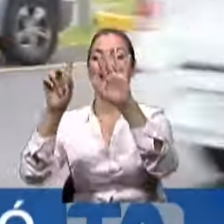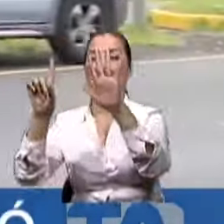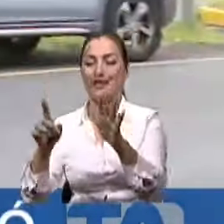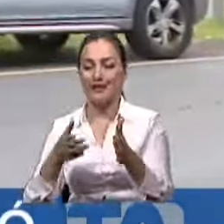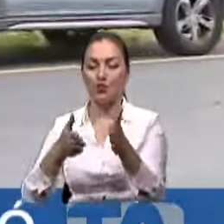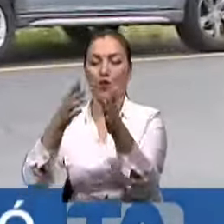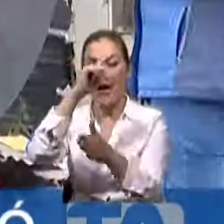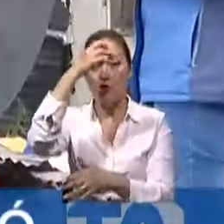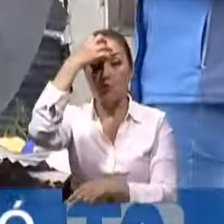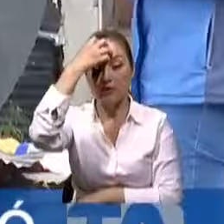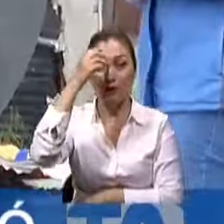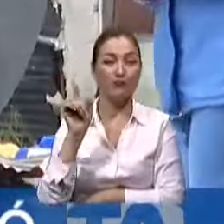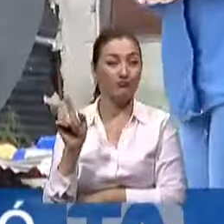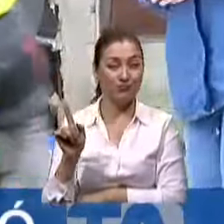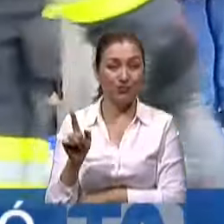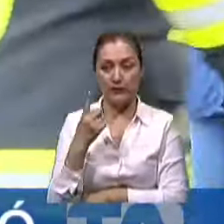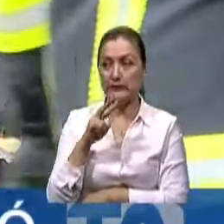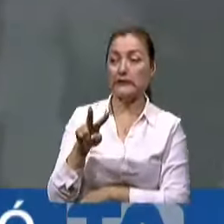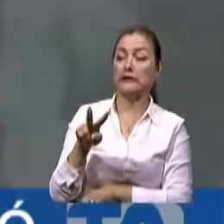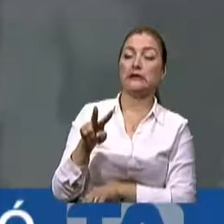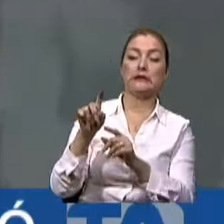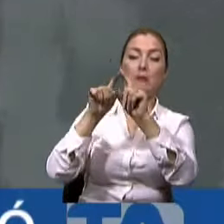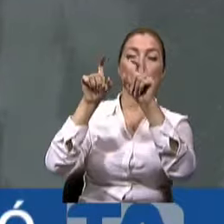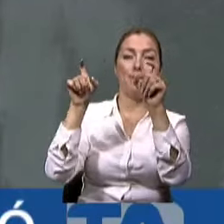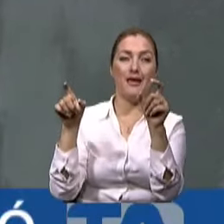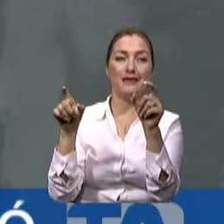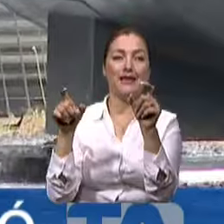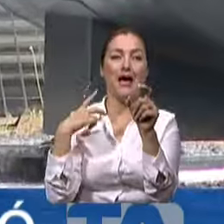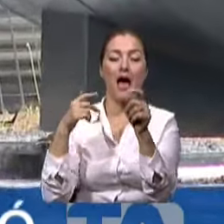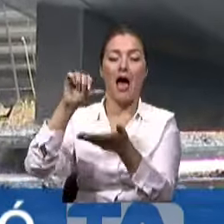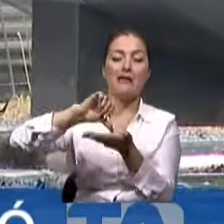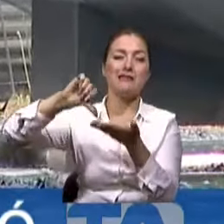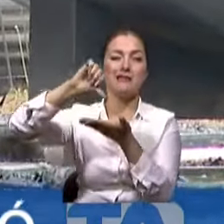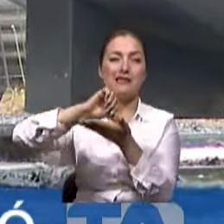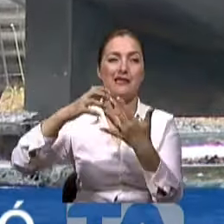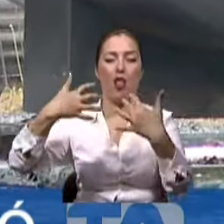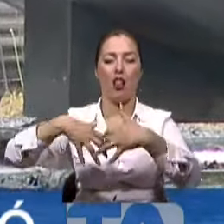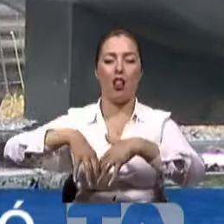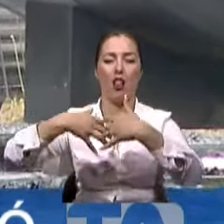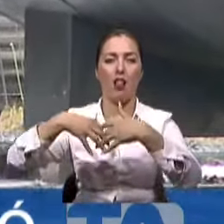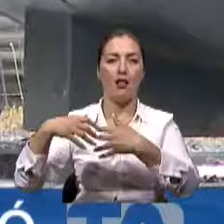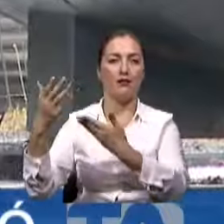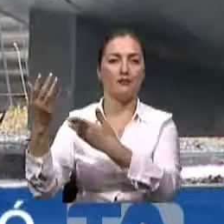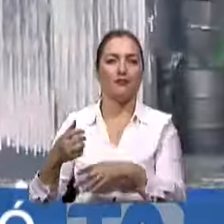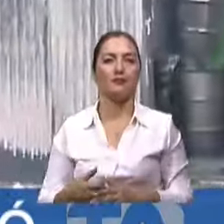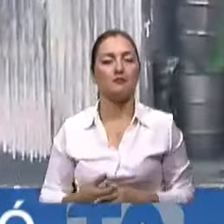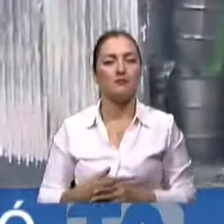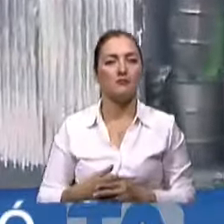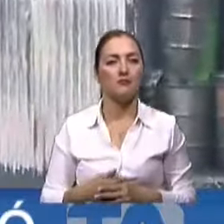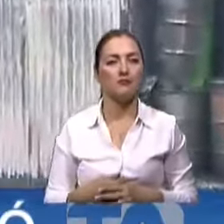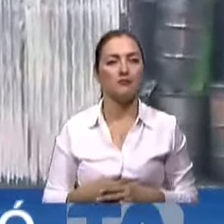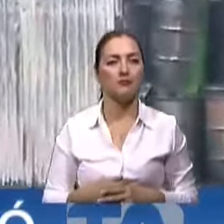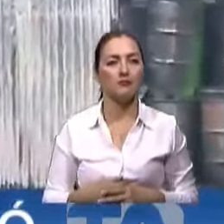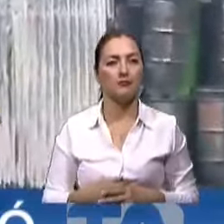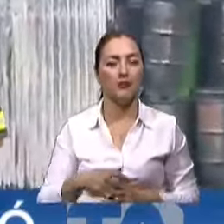autopista General Rumiñahui, donde comprobaron que una empresa que reciclaba aceite era el escenario de este fuerte incendio, en el